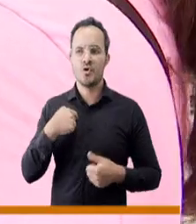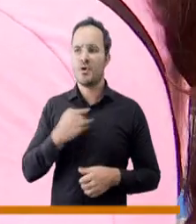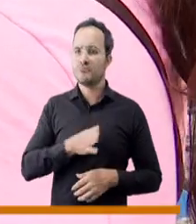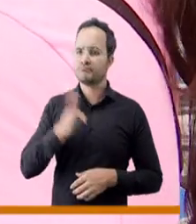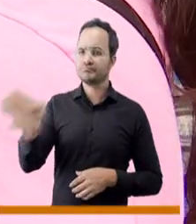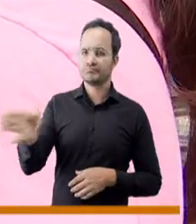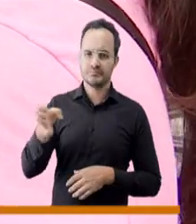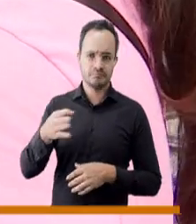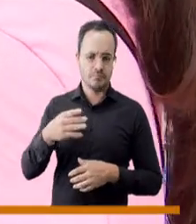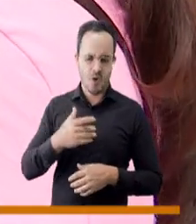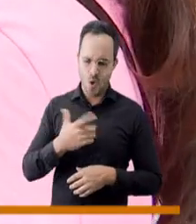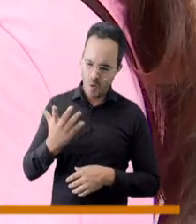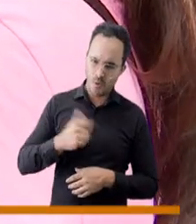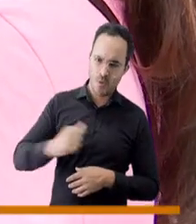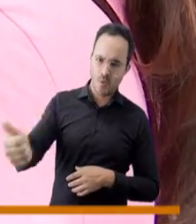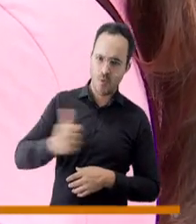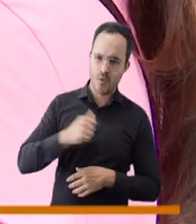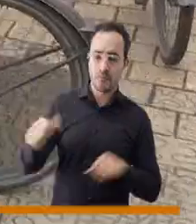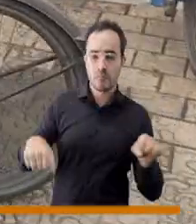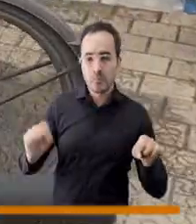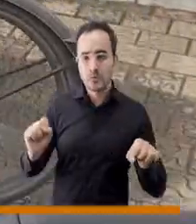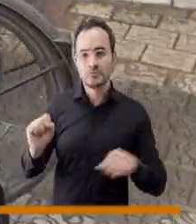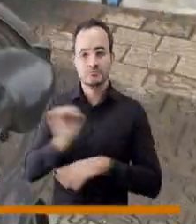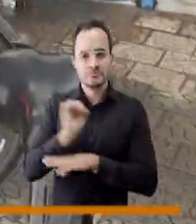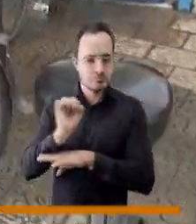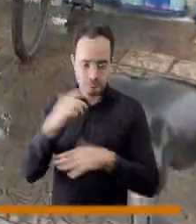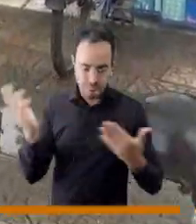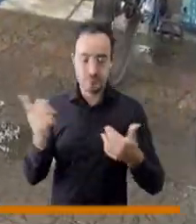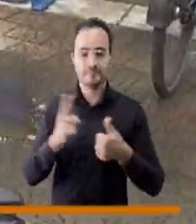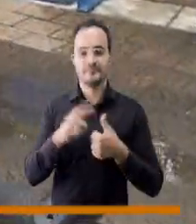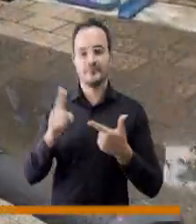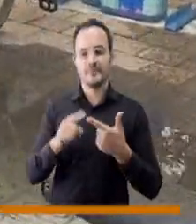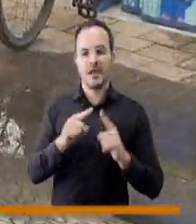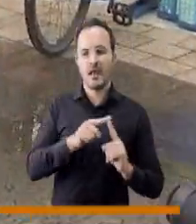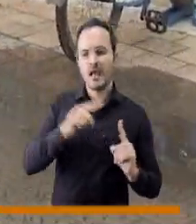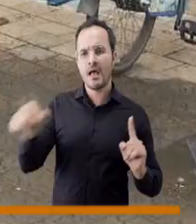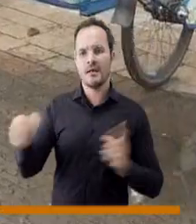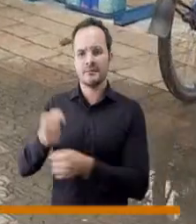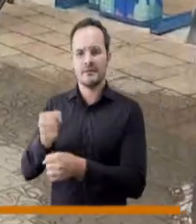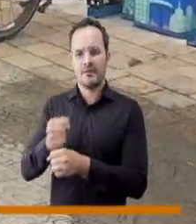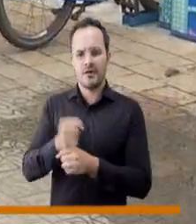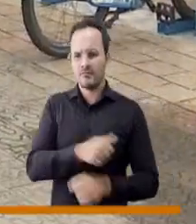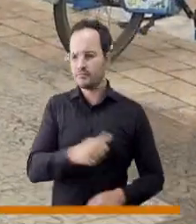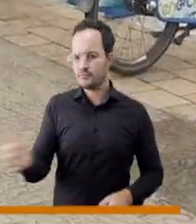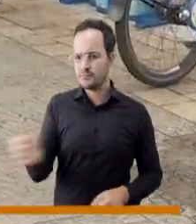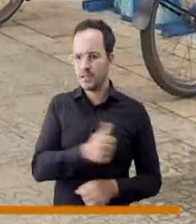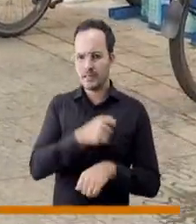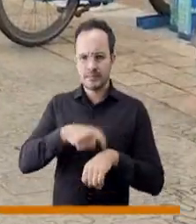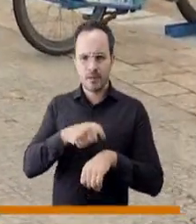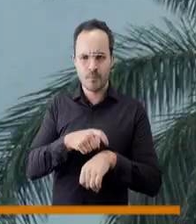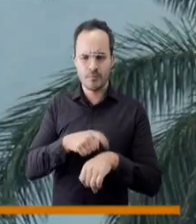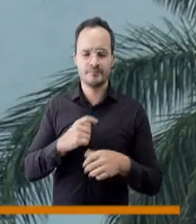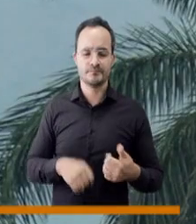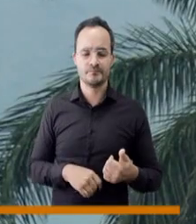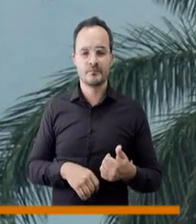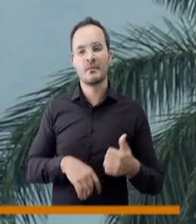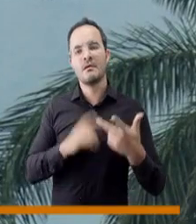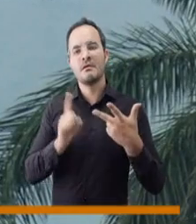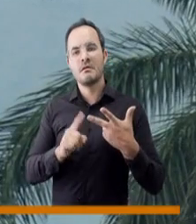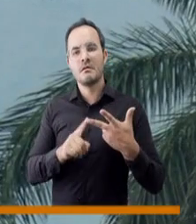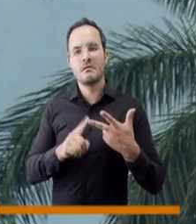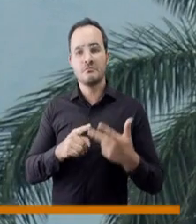qué medio te desplazas, cuánto desplazamiento hay de tu vivienda al trabajo y viceversa,